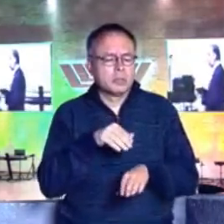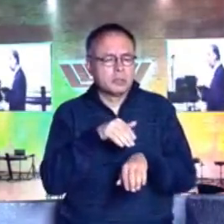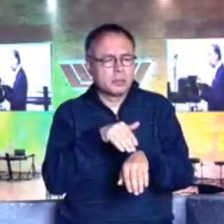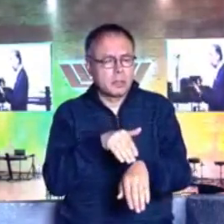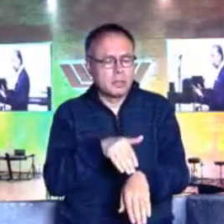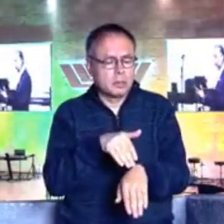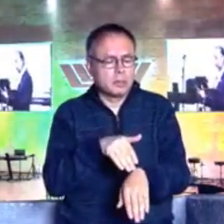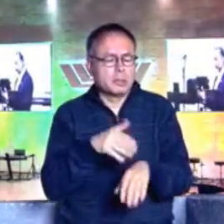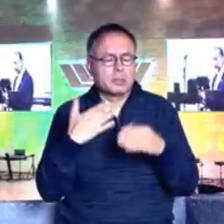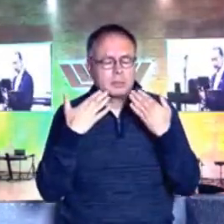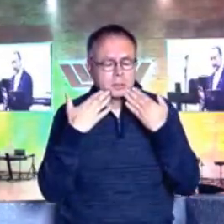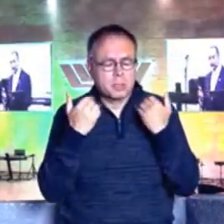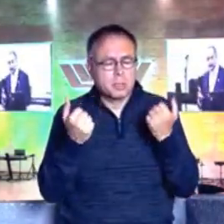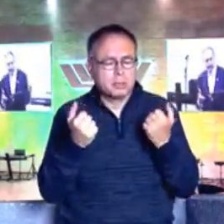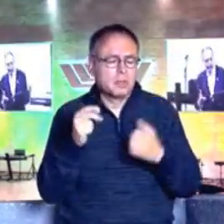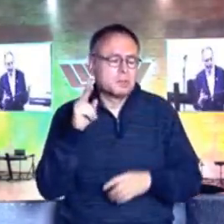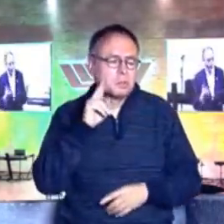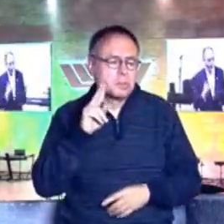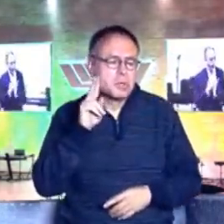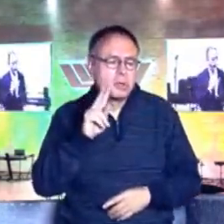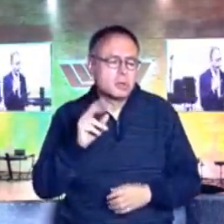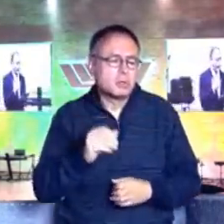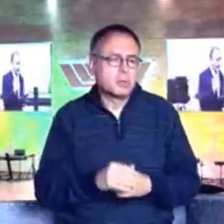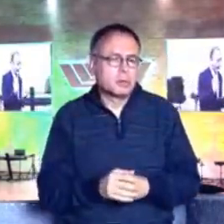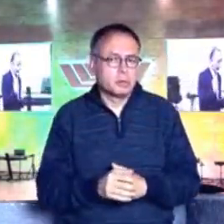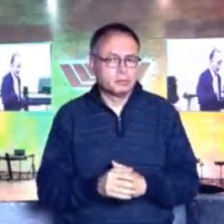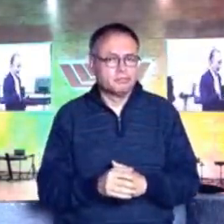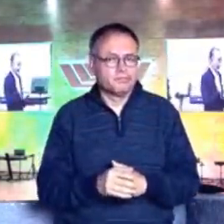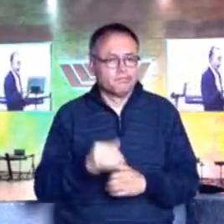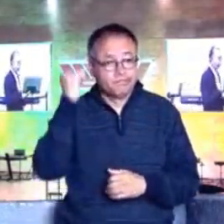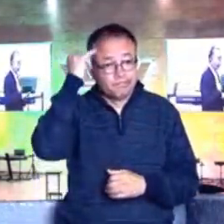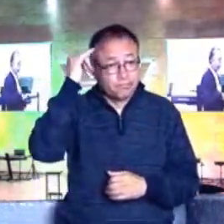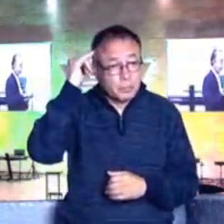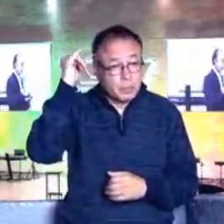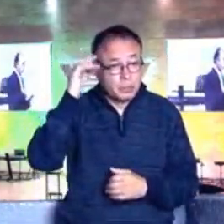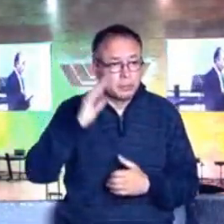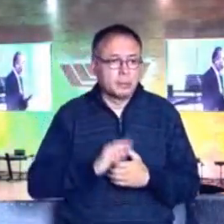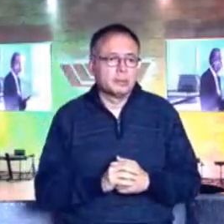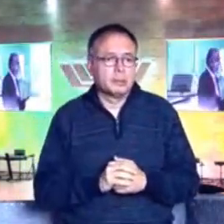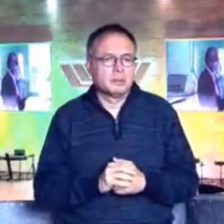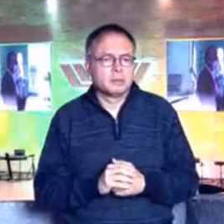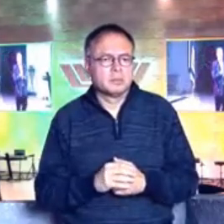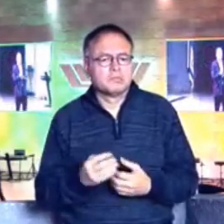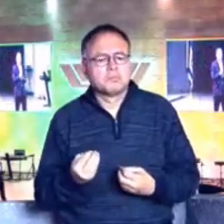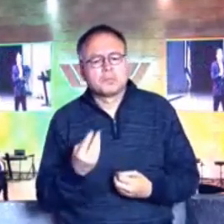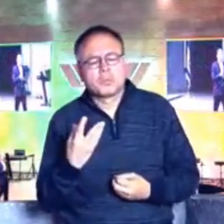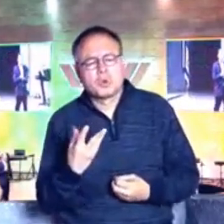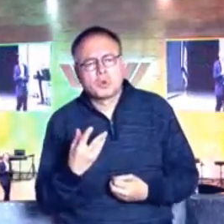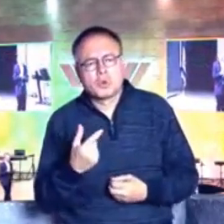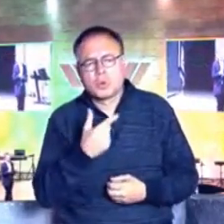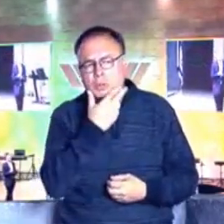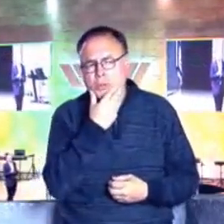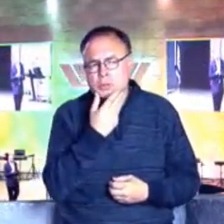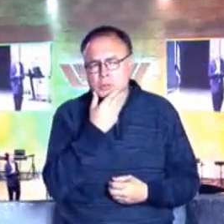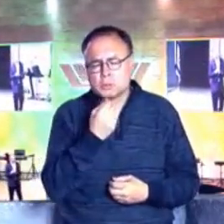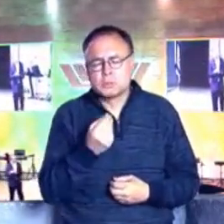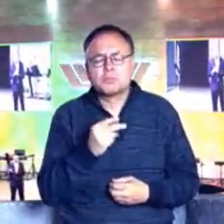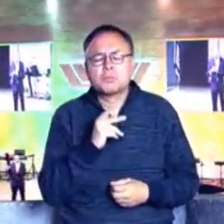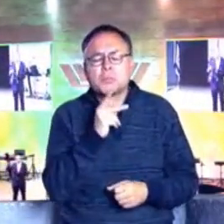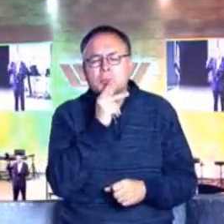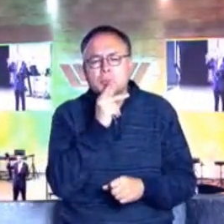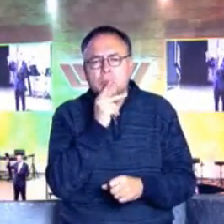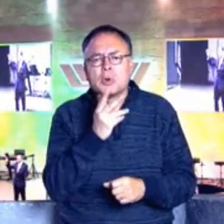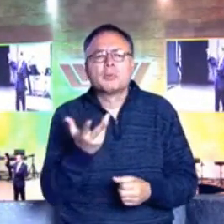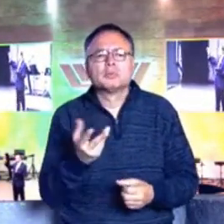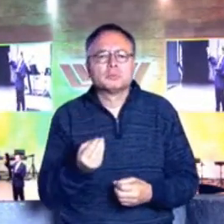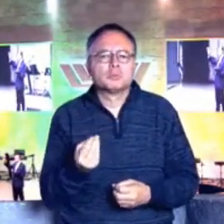a prueba a Abraham ahora imagínate Cuántos aquí varones son papás Cuántos aquí son